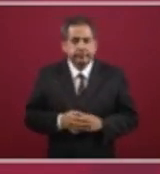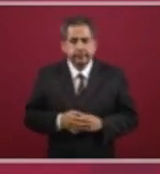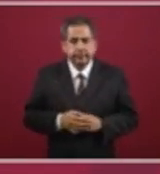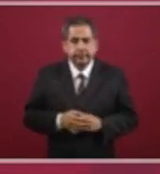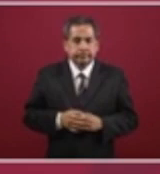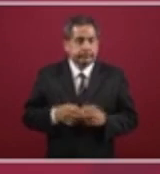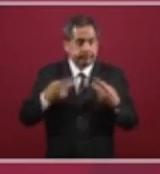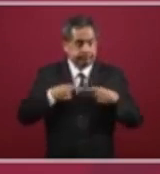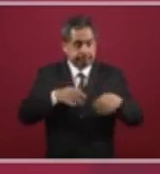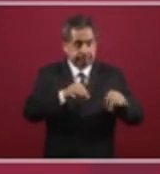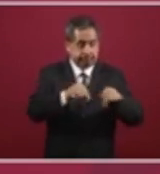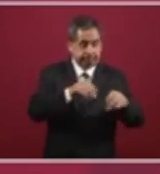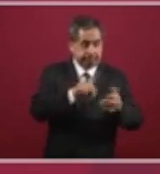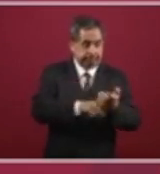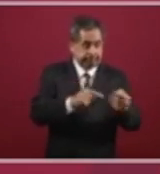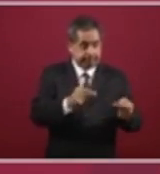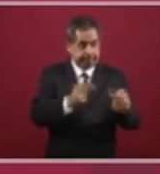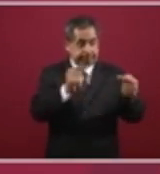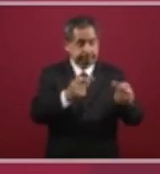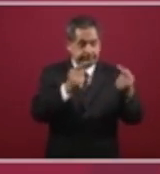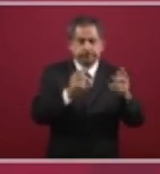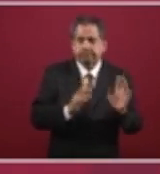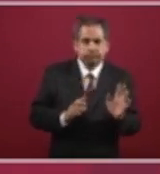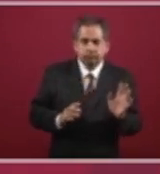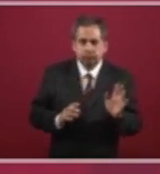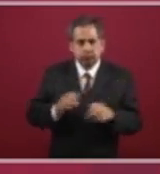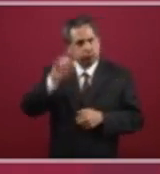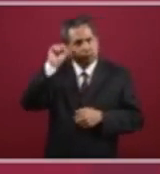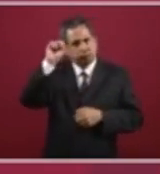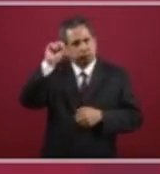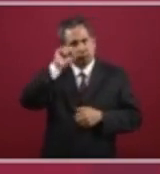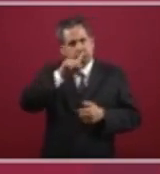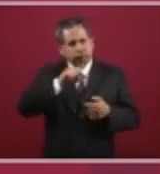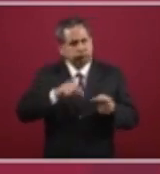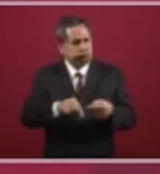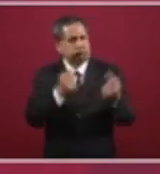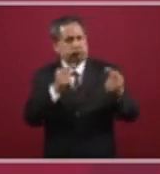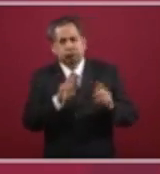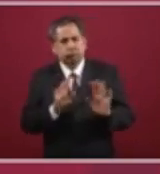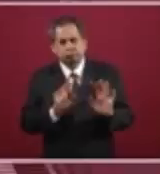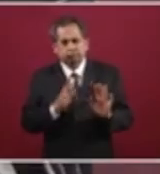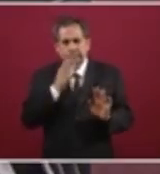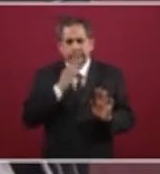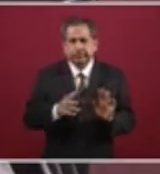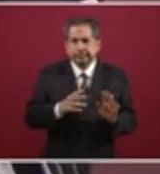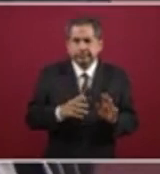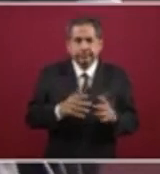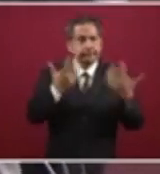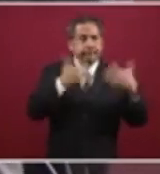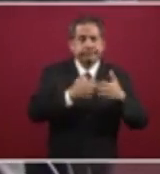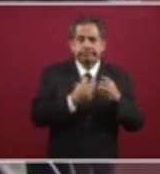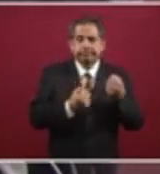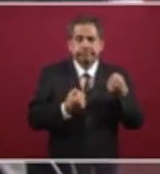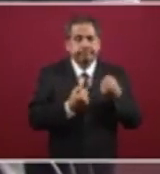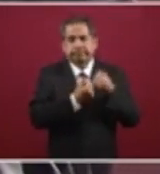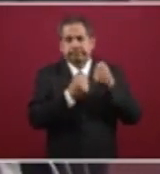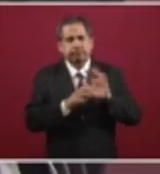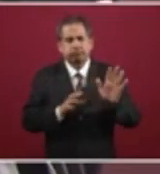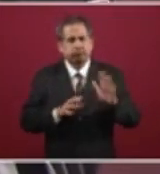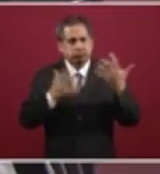entre trabajadores del sindicato minero con la empresa, que es una